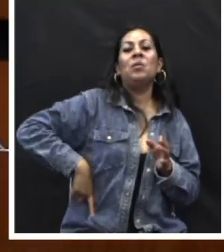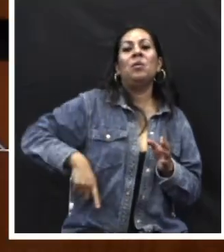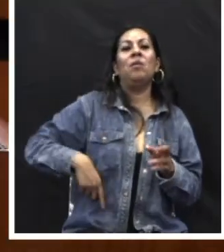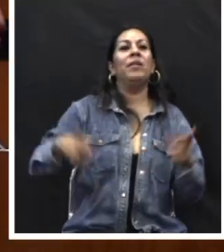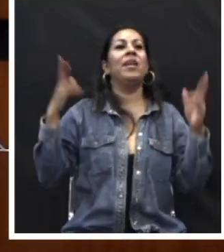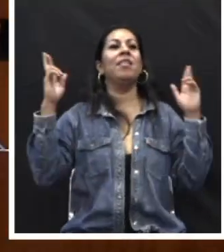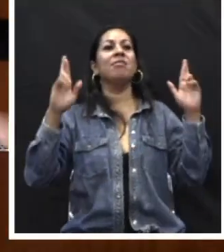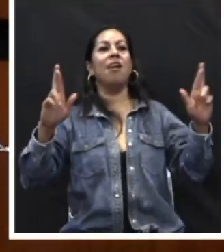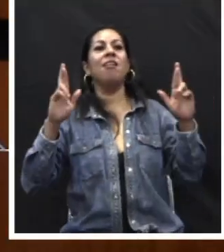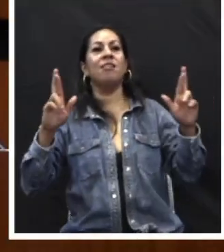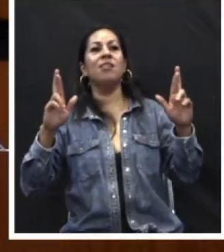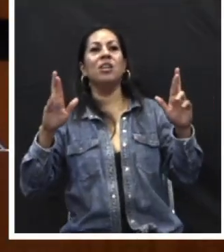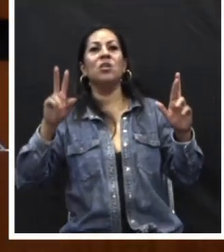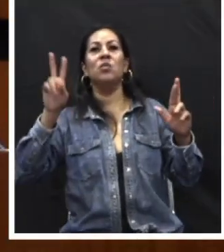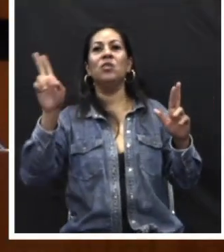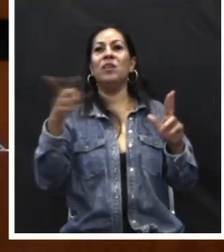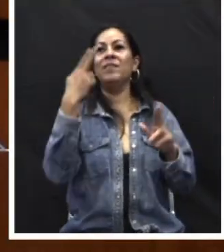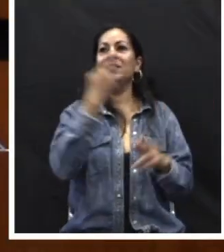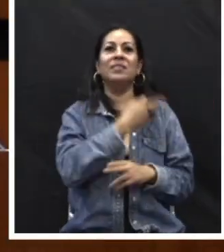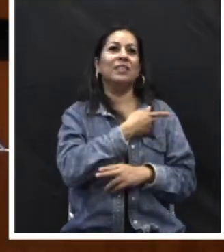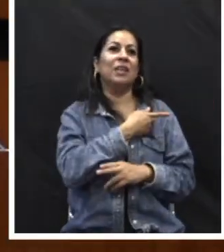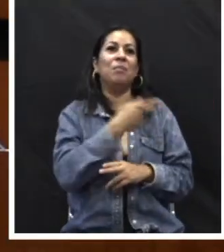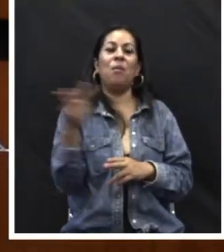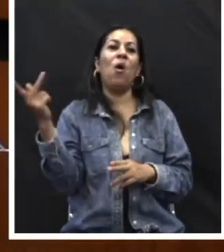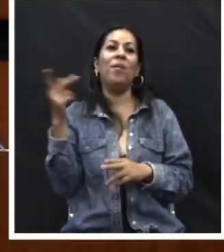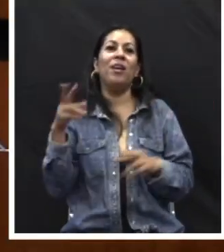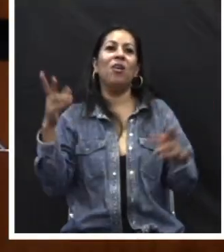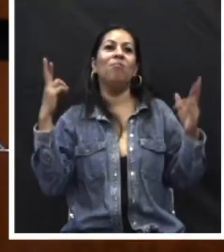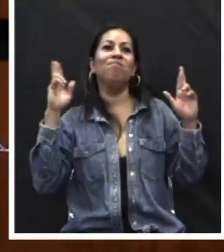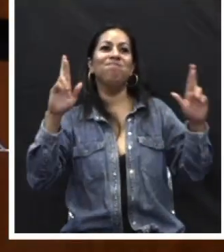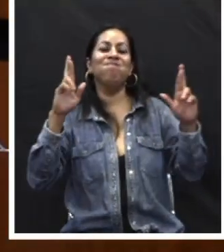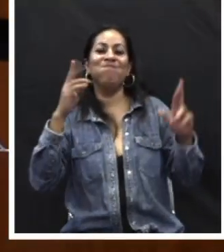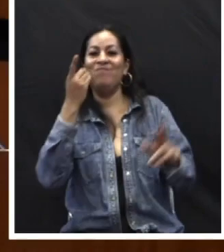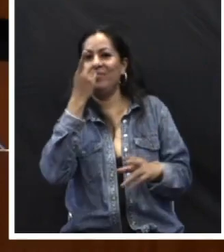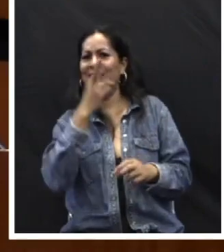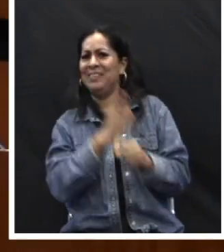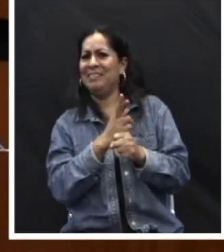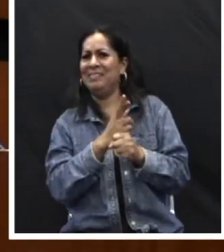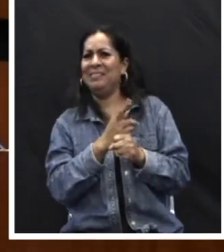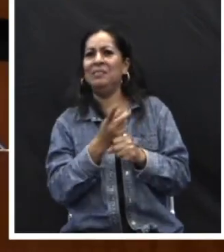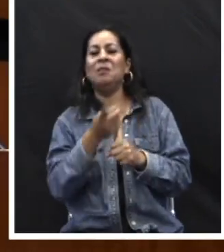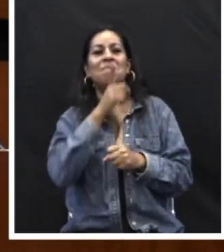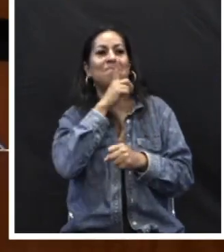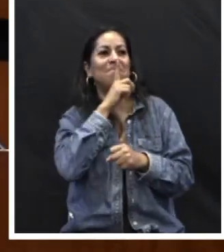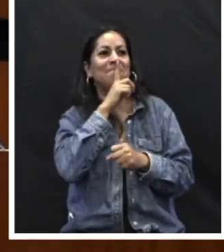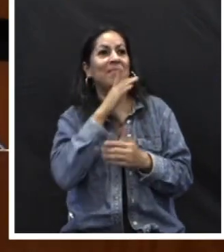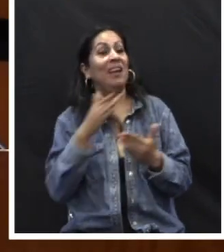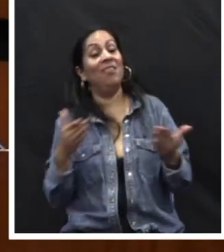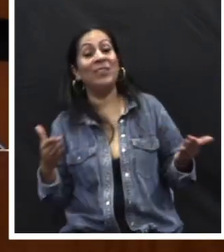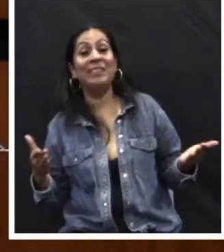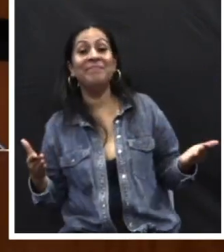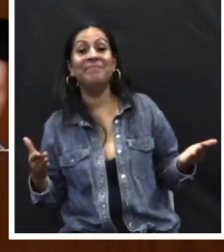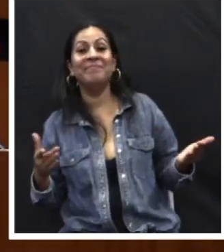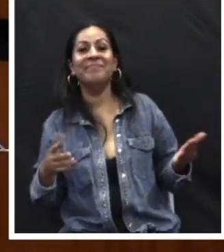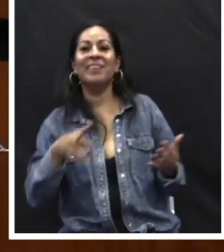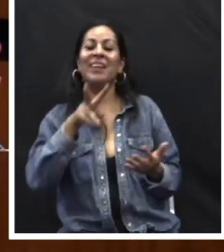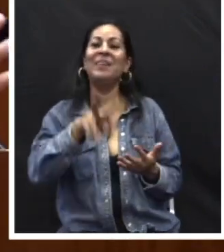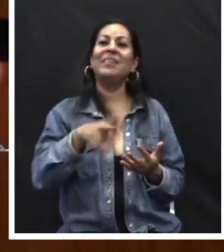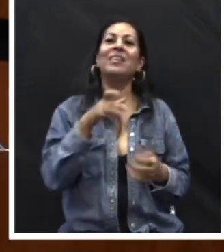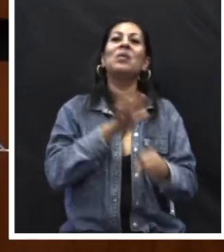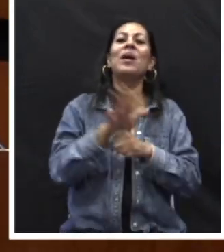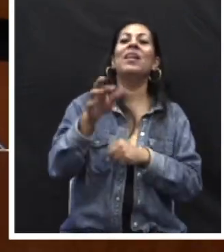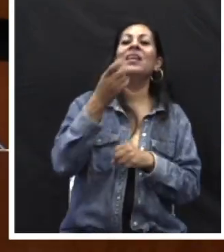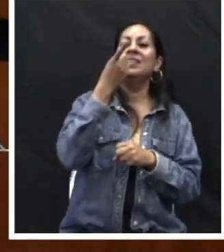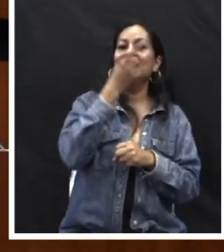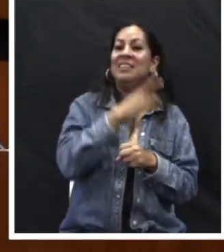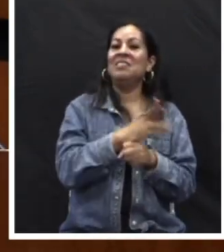gobernante rico, ni una universidad pobre con un rector rico. Hoy todos callan. La realidad es que el